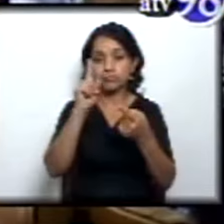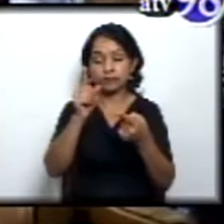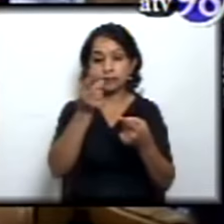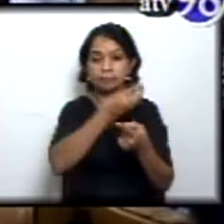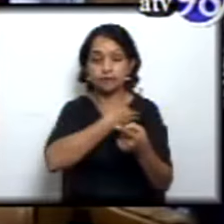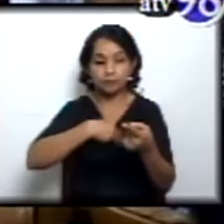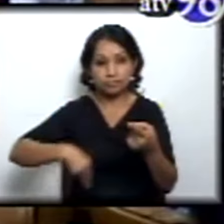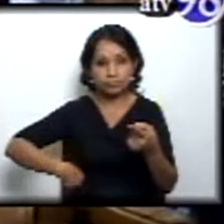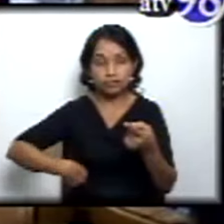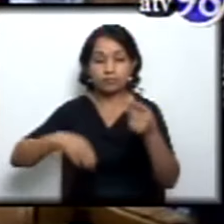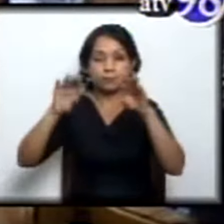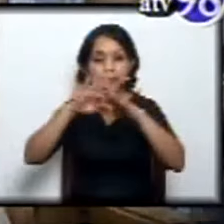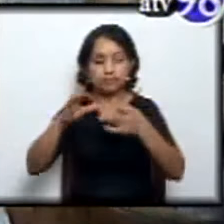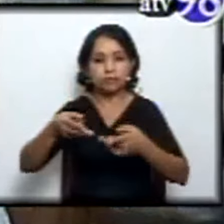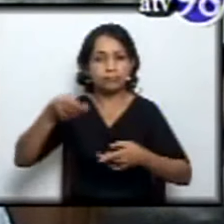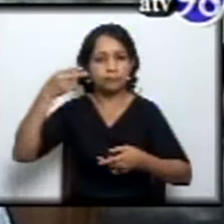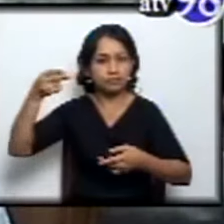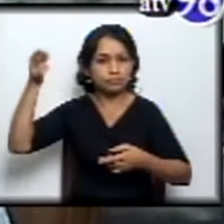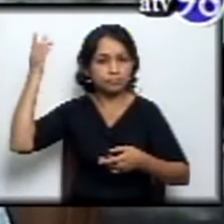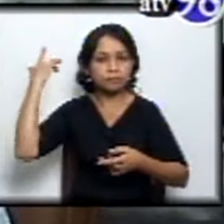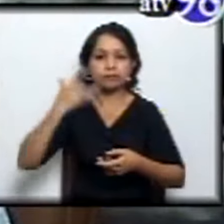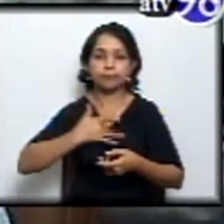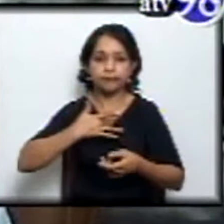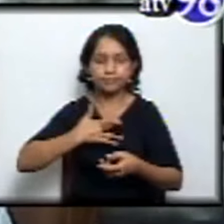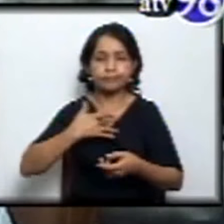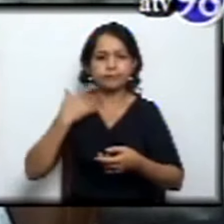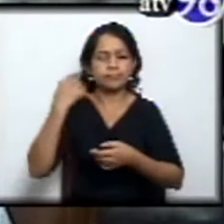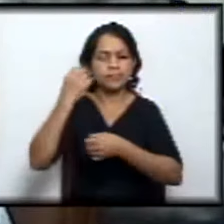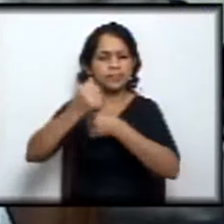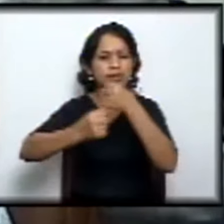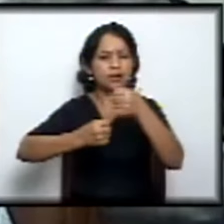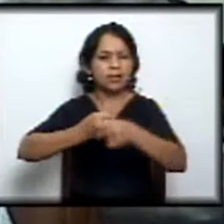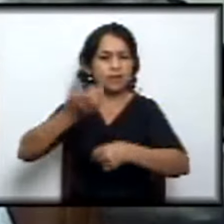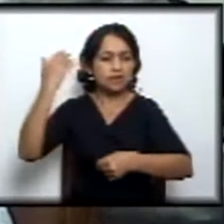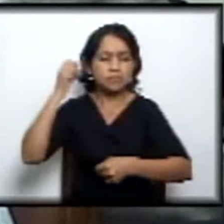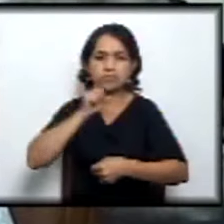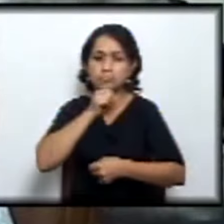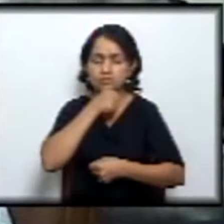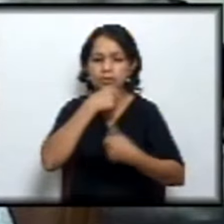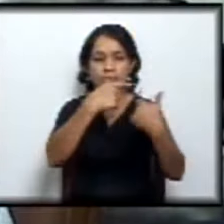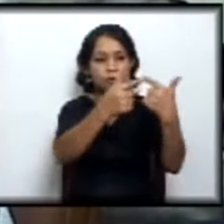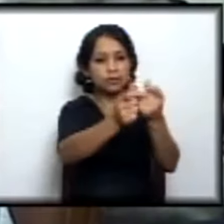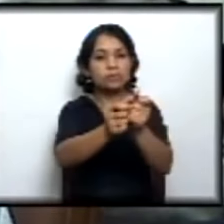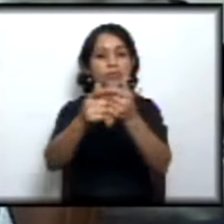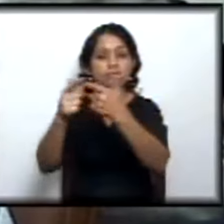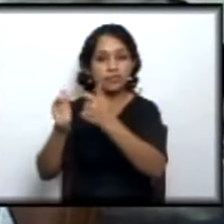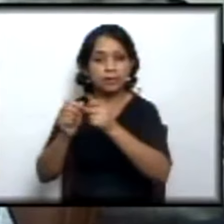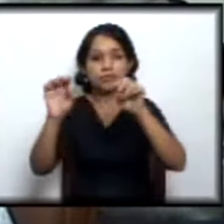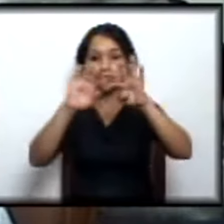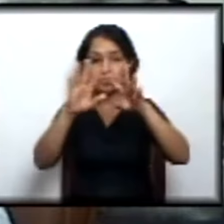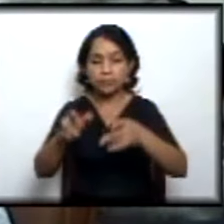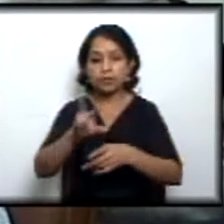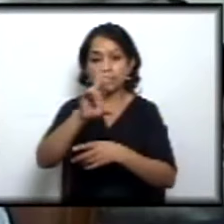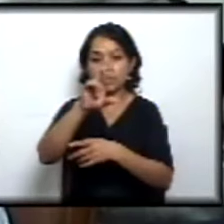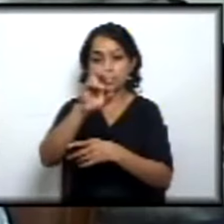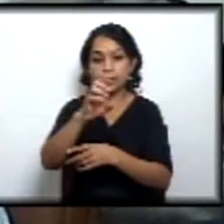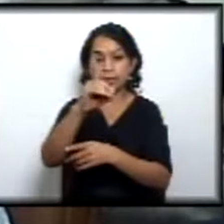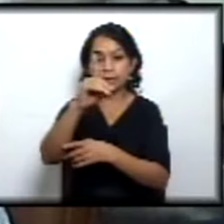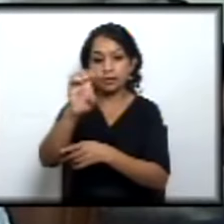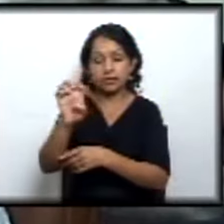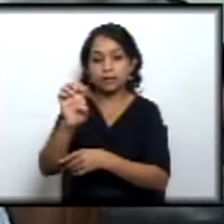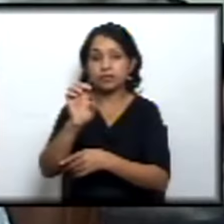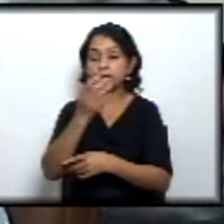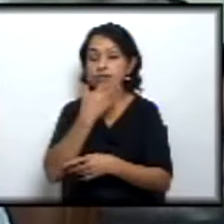es una demanda histórica. Desde hace muchísimos años, movimientos de mujeres y redes de jóvenes han